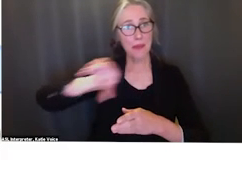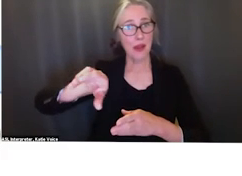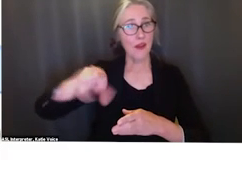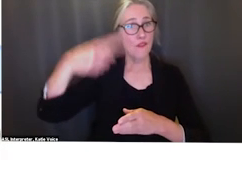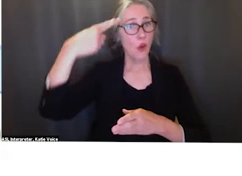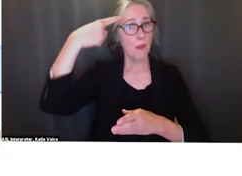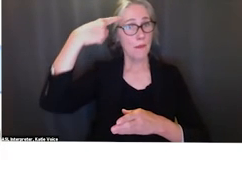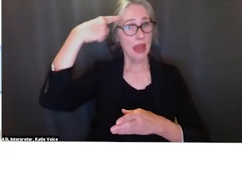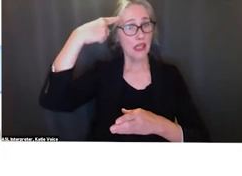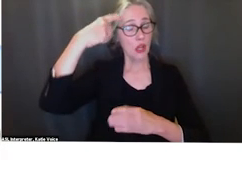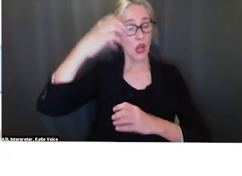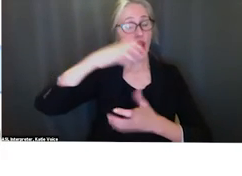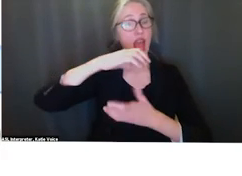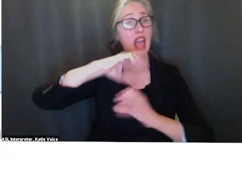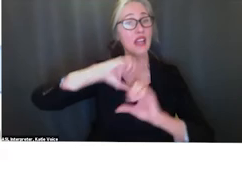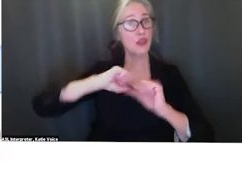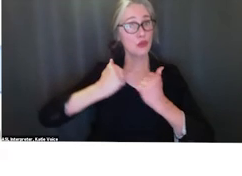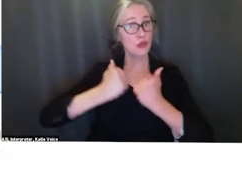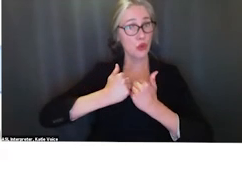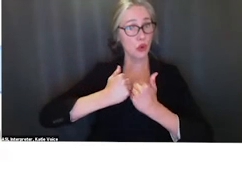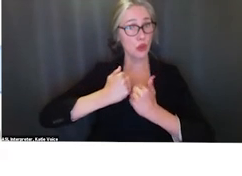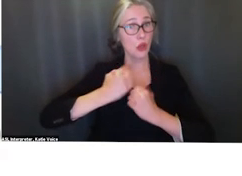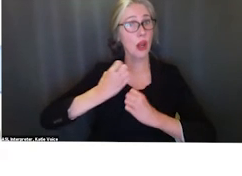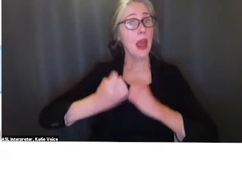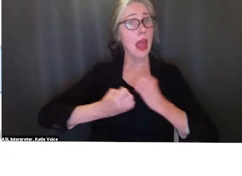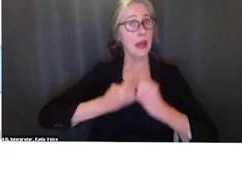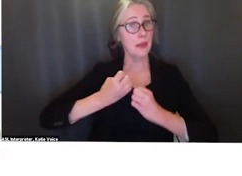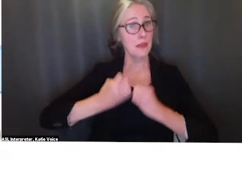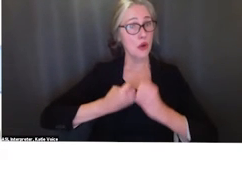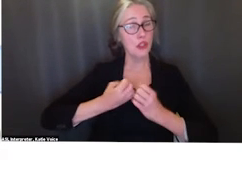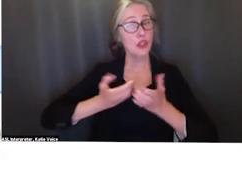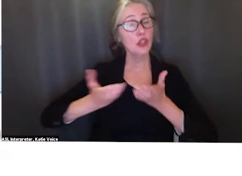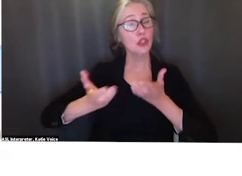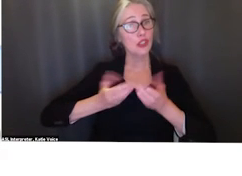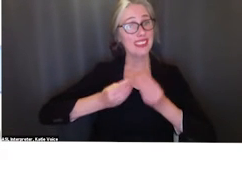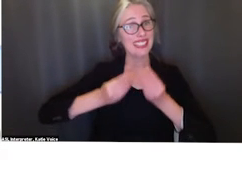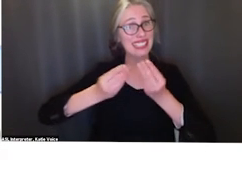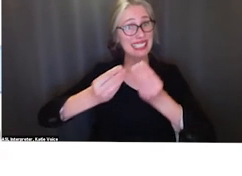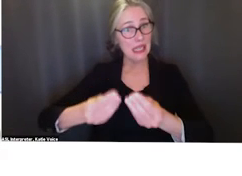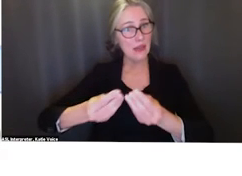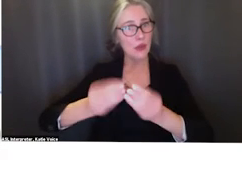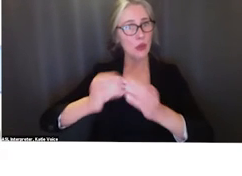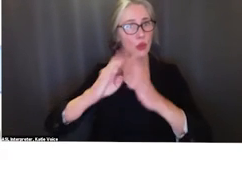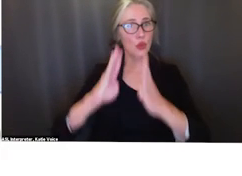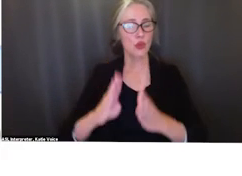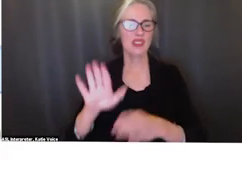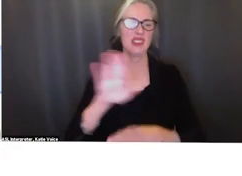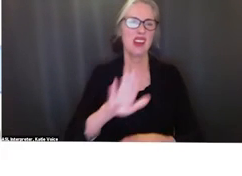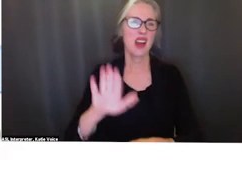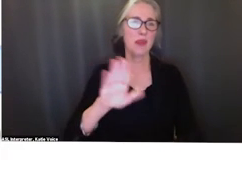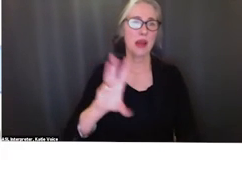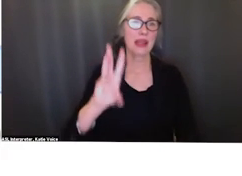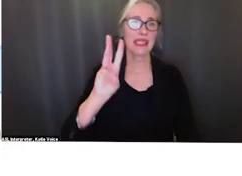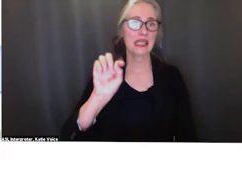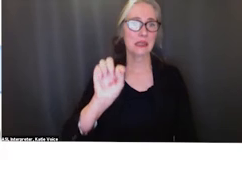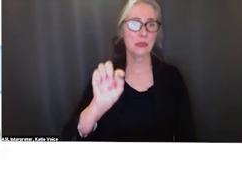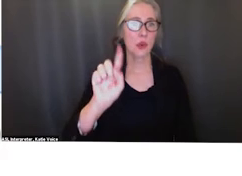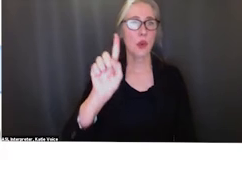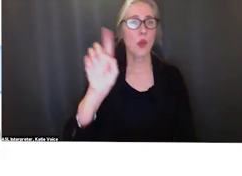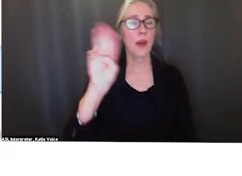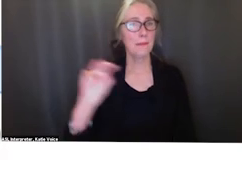salud mental y emocional para los estudiantes, que es como 1.6 millones. Y para que ustedes